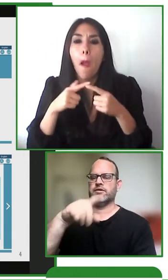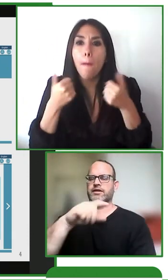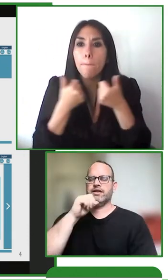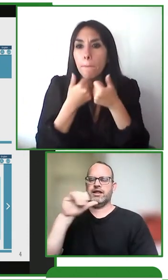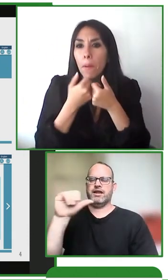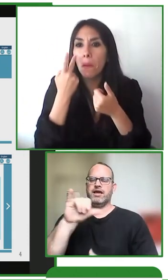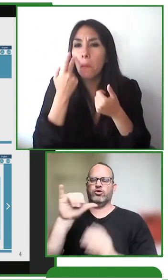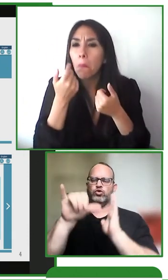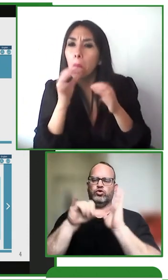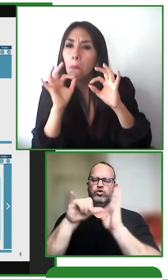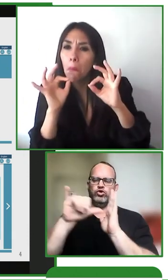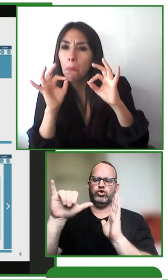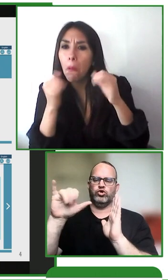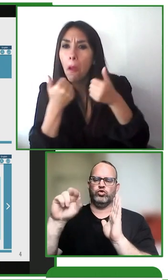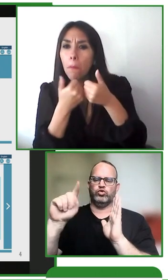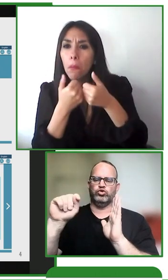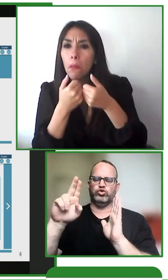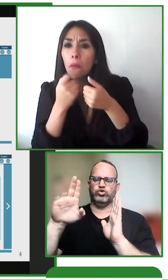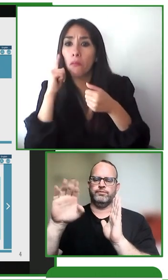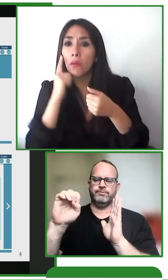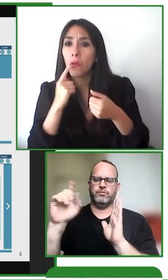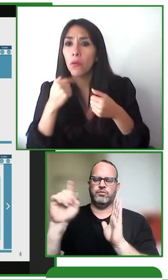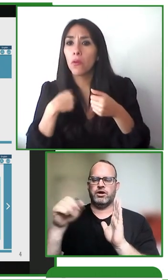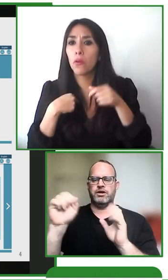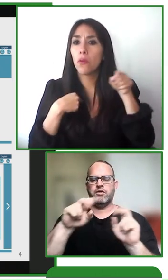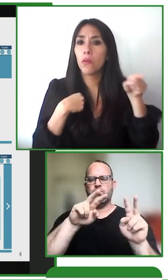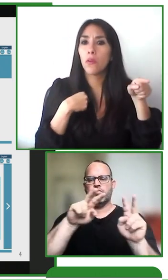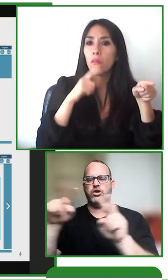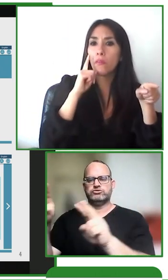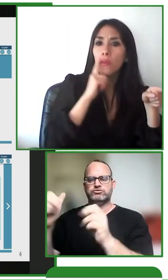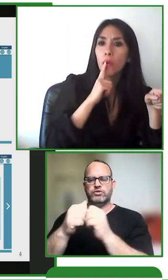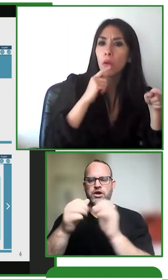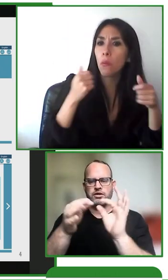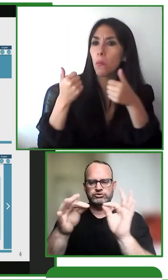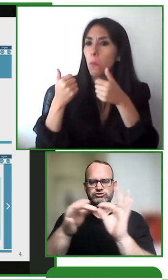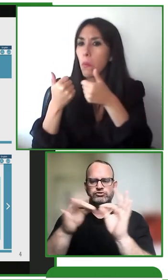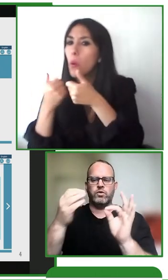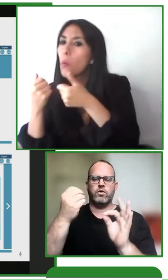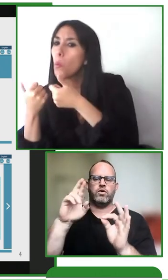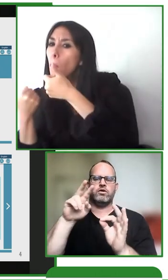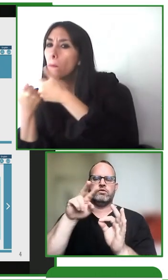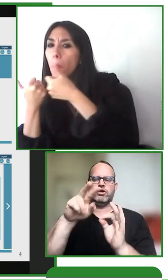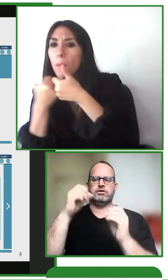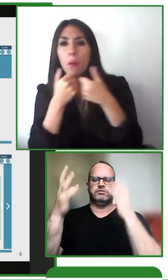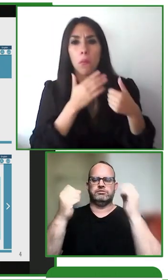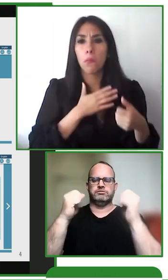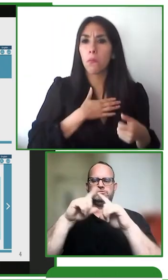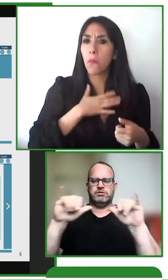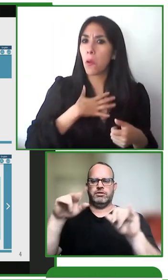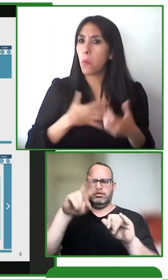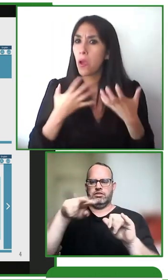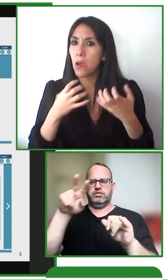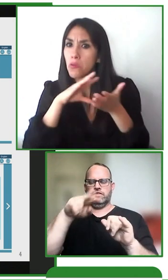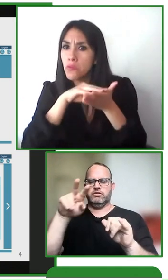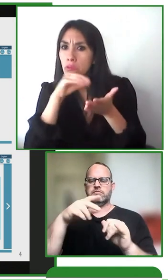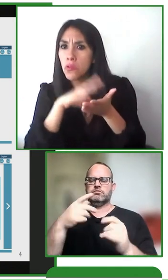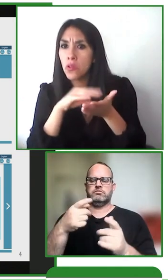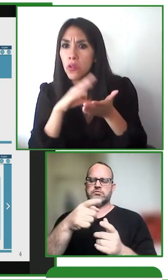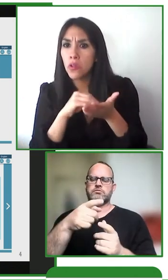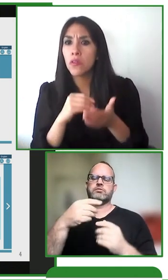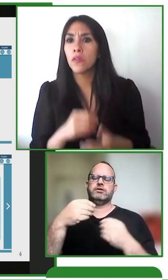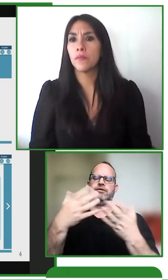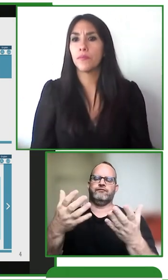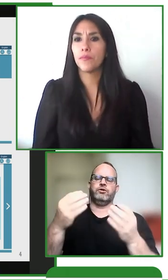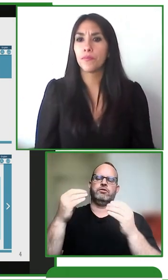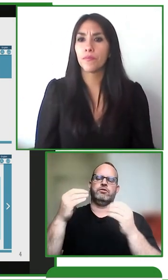profesores de allá. Lo que es único acerca de esta plataforma es